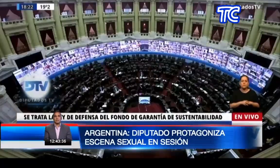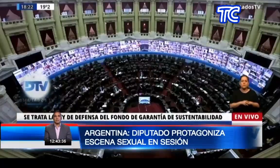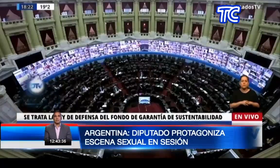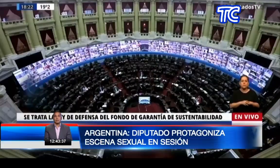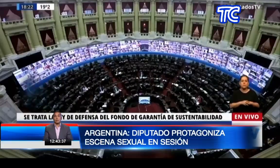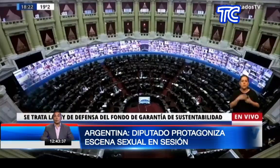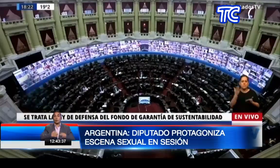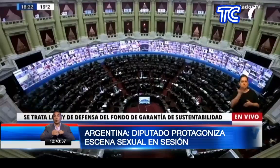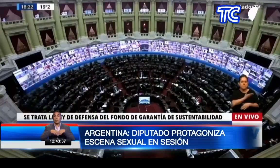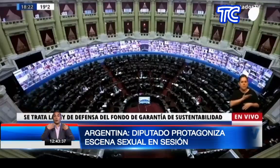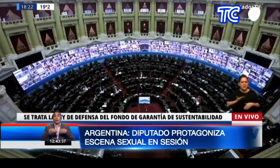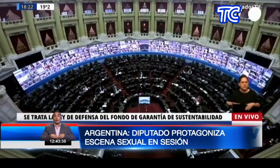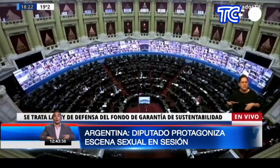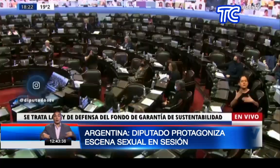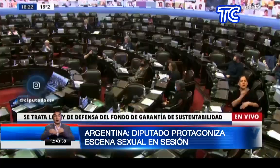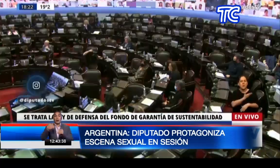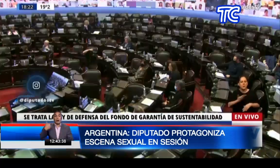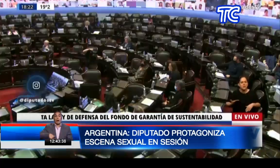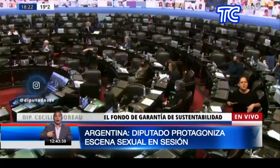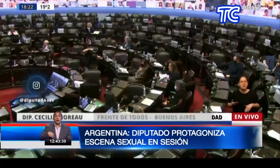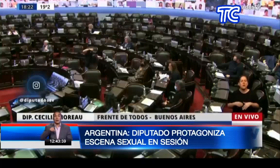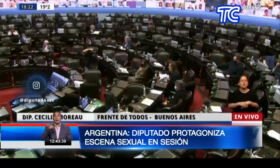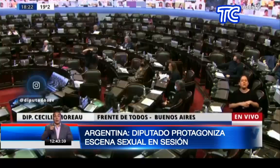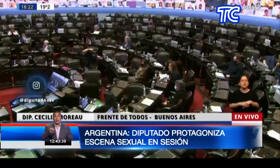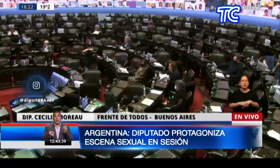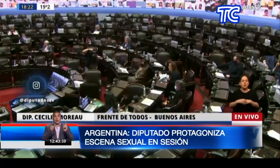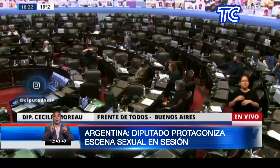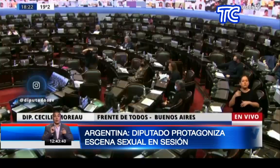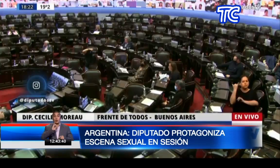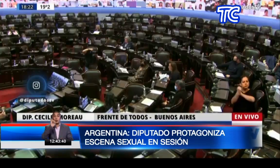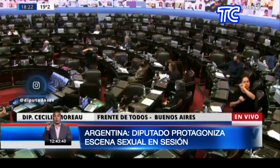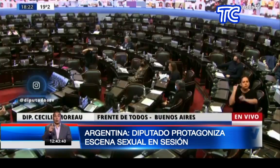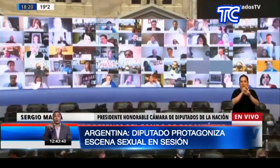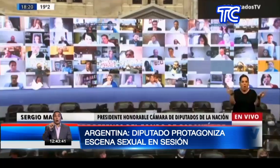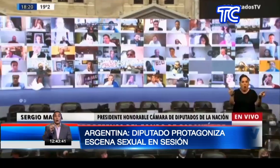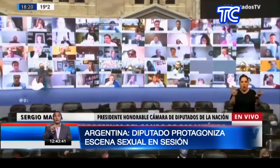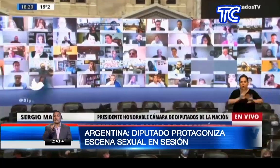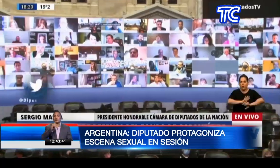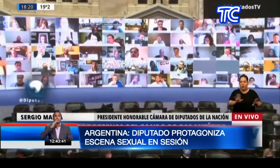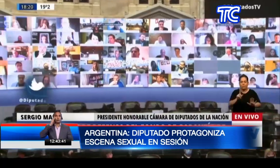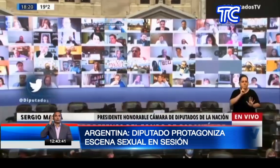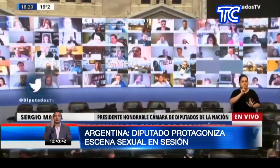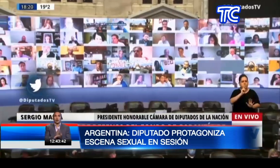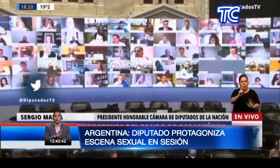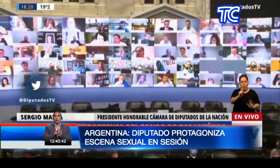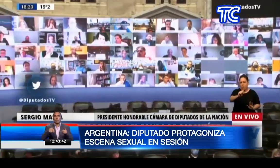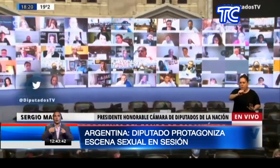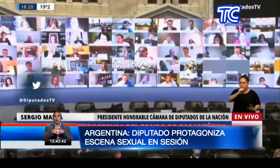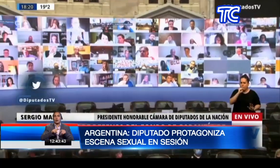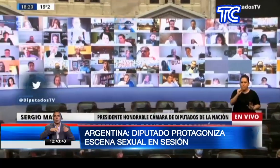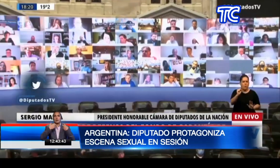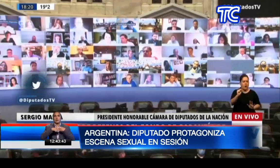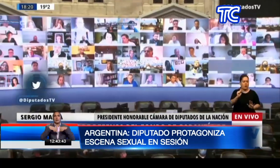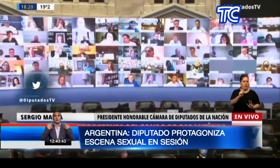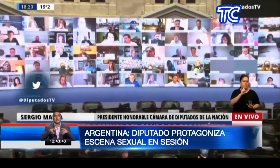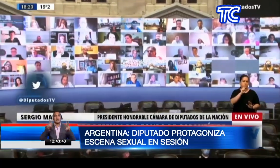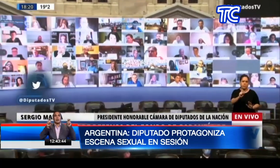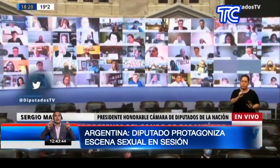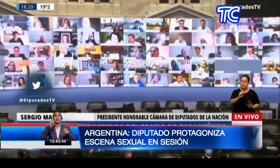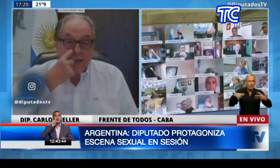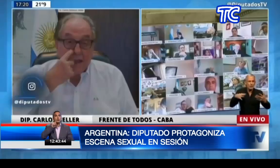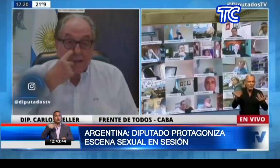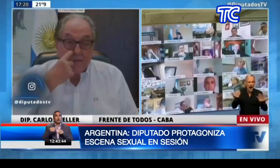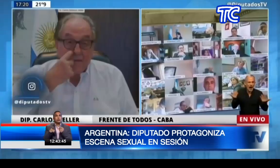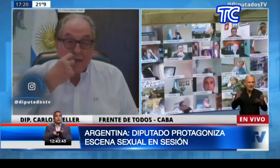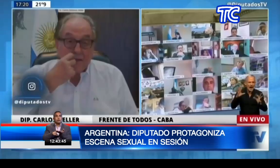el escándalo en el parlamento de argentina el diputado juan emilio a mary fue suspendido tras protagonizar una escena sexual durante una